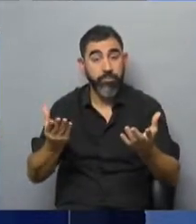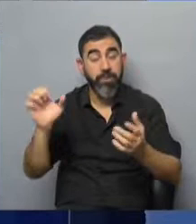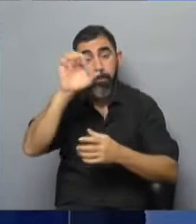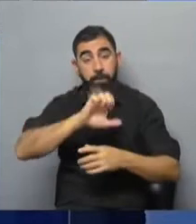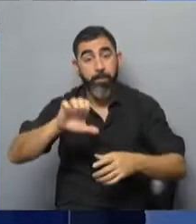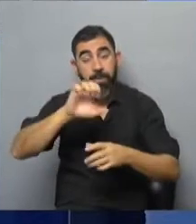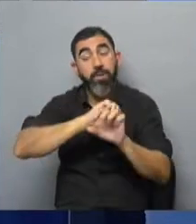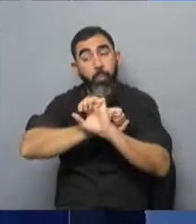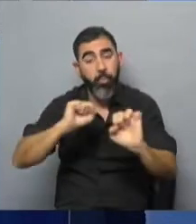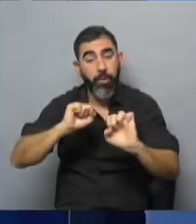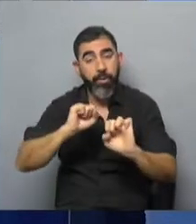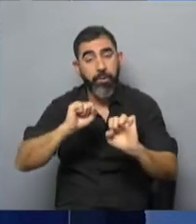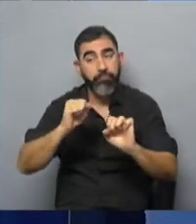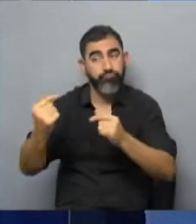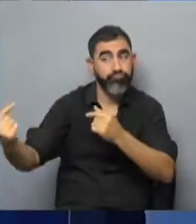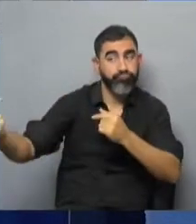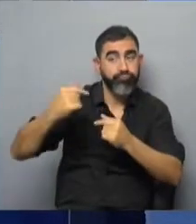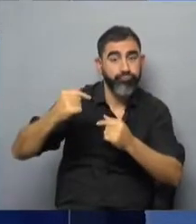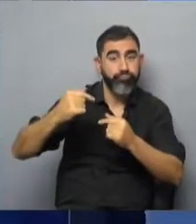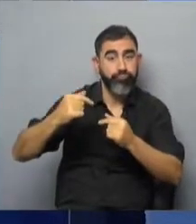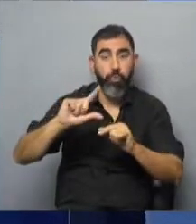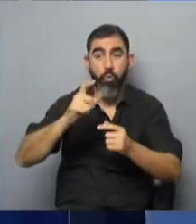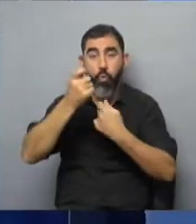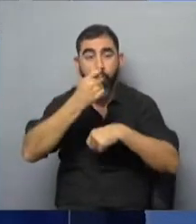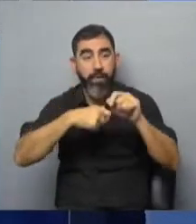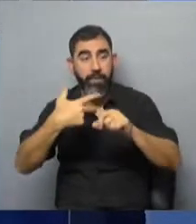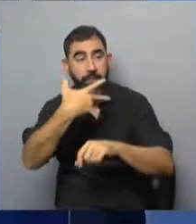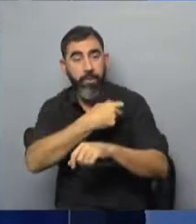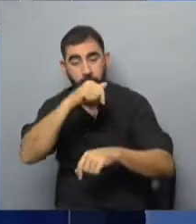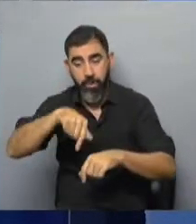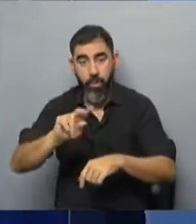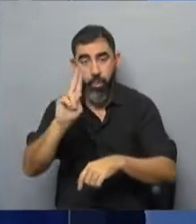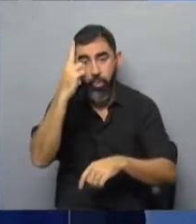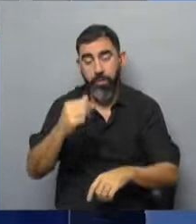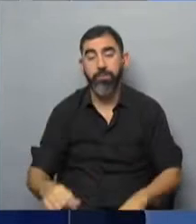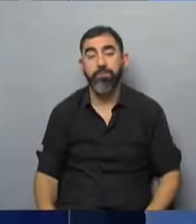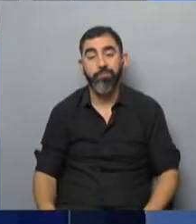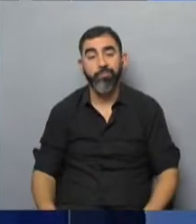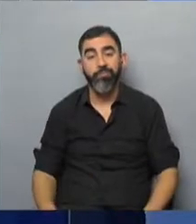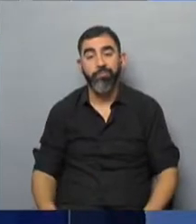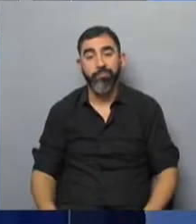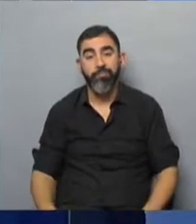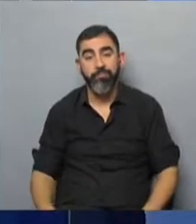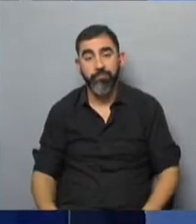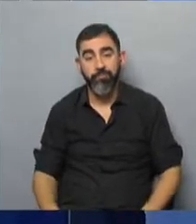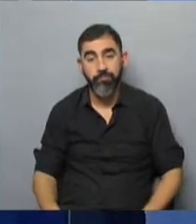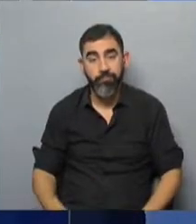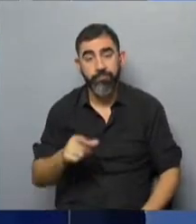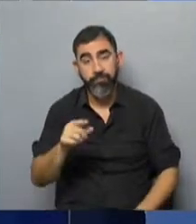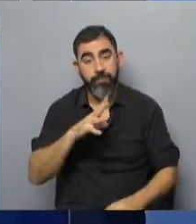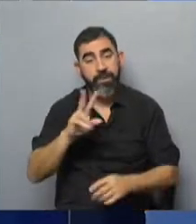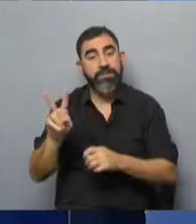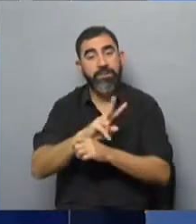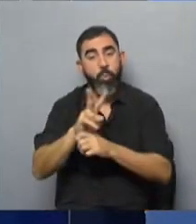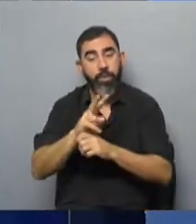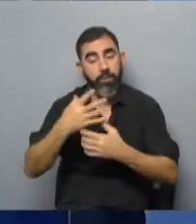empresas podían tomar como represalia el desabastecimiento de estas vacunas hacia el Uruguay, y que eso era parte de la seguridad